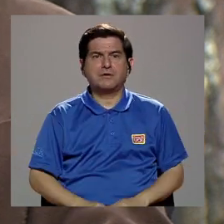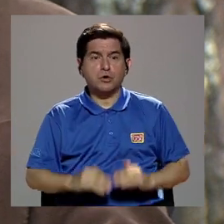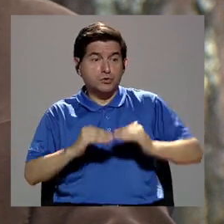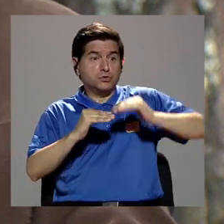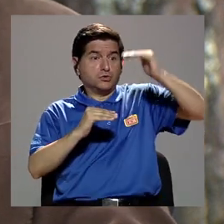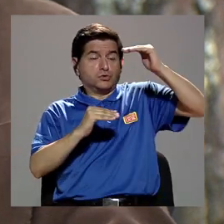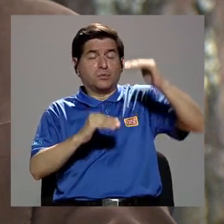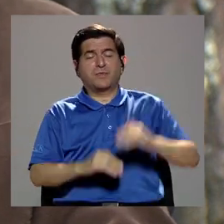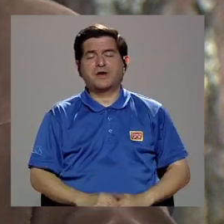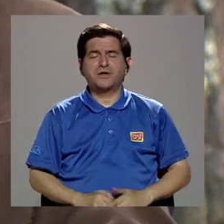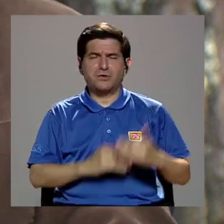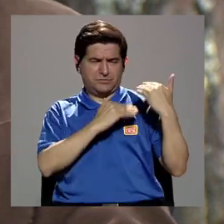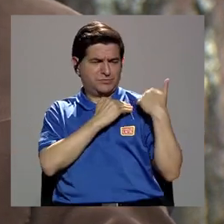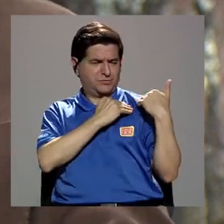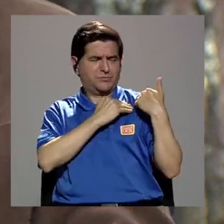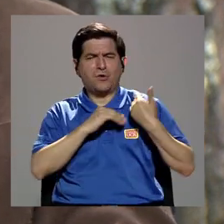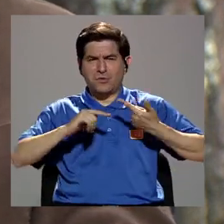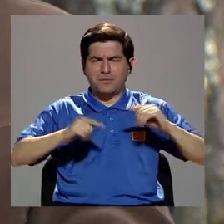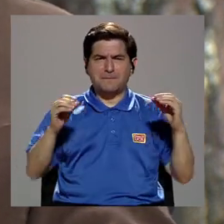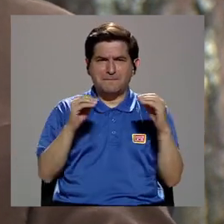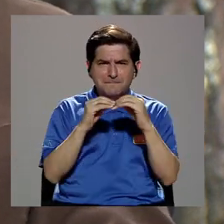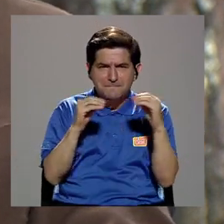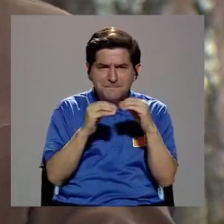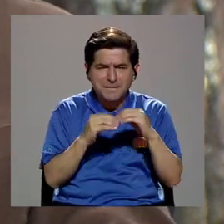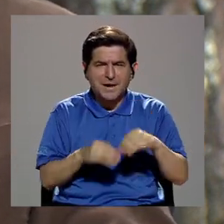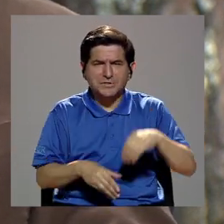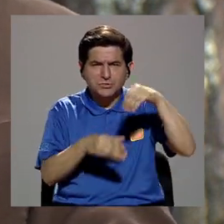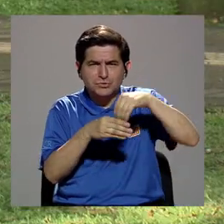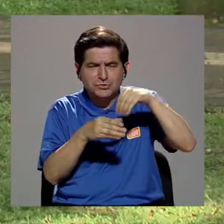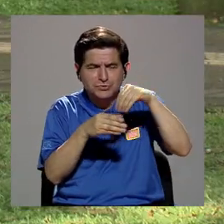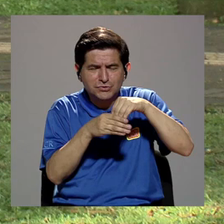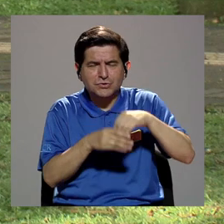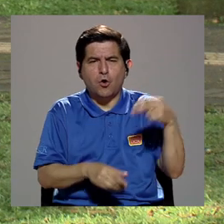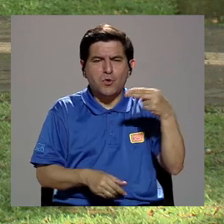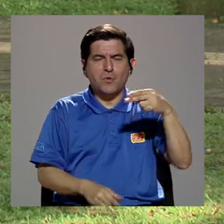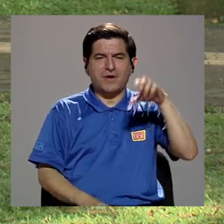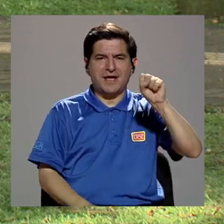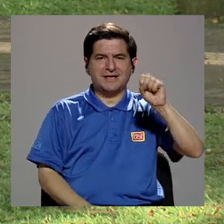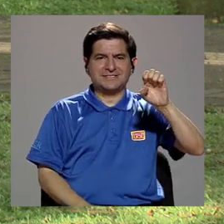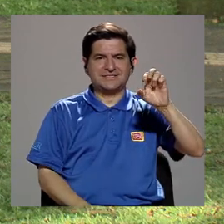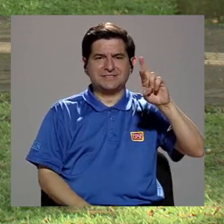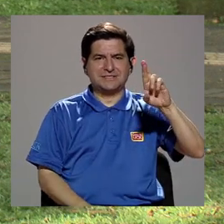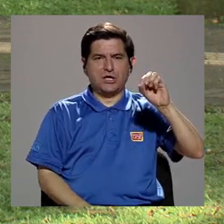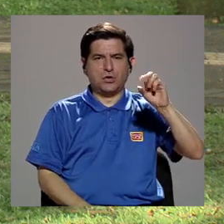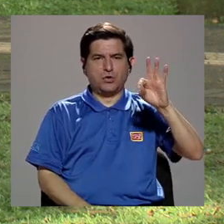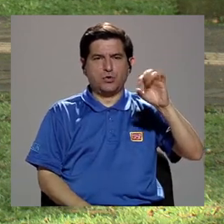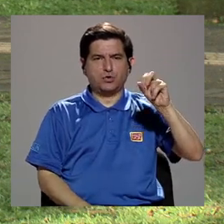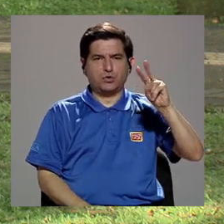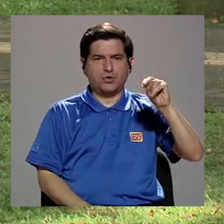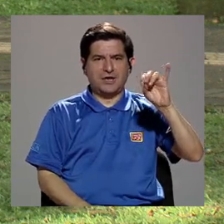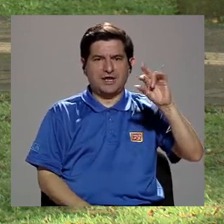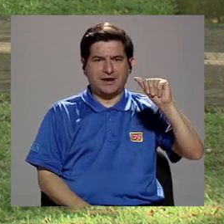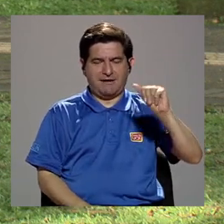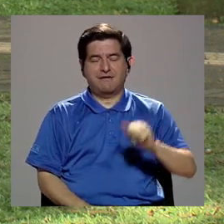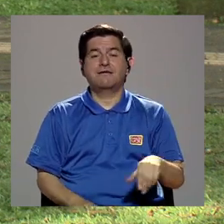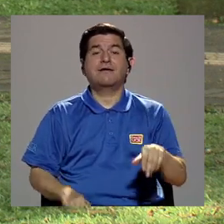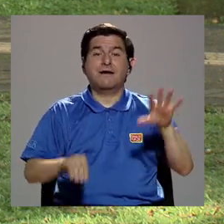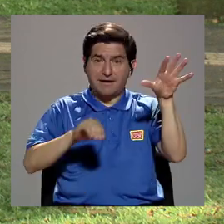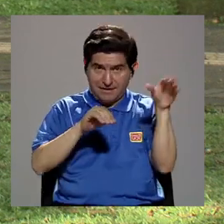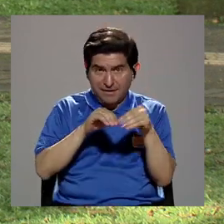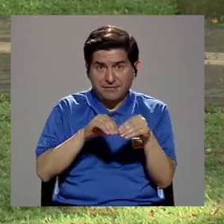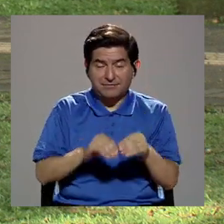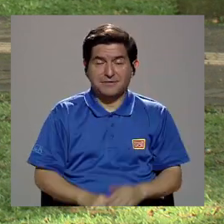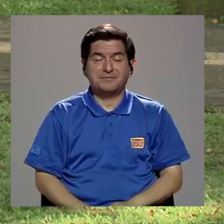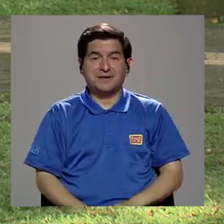Entre más alto sea el umbral del dolor es porque tenemos mayor cantidad de serotonina en el cuerpo. El mayor inductor de la serotonina,